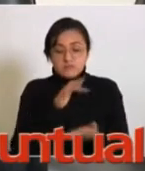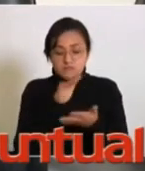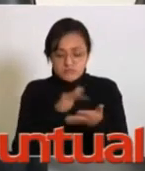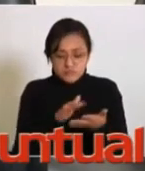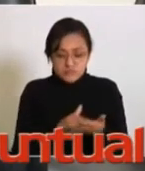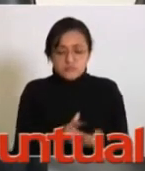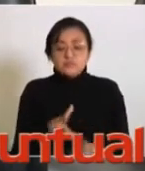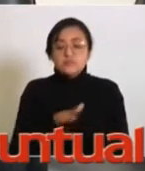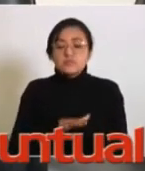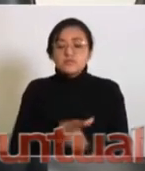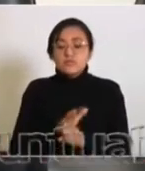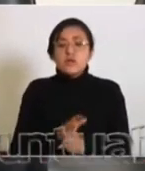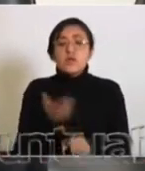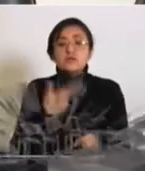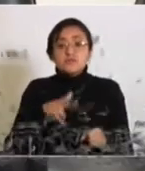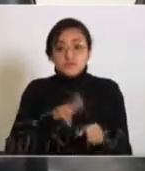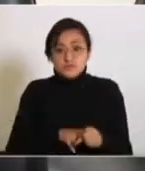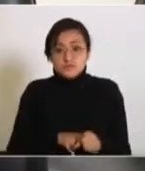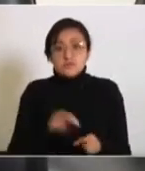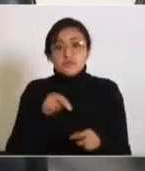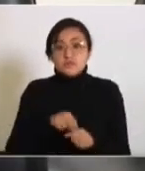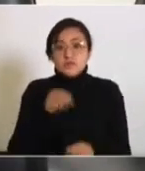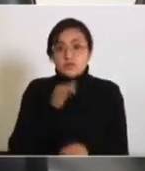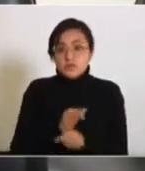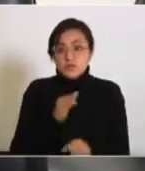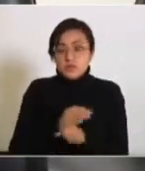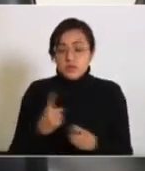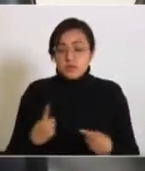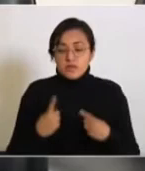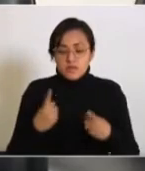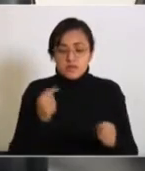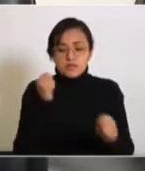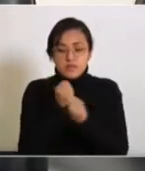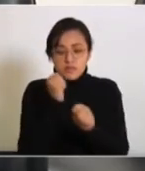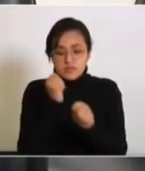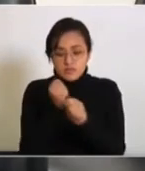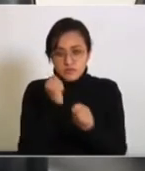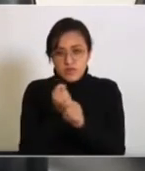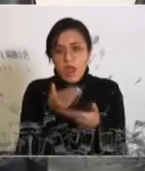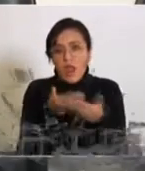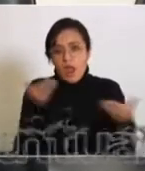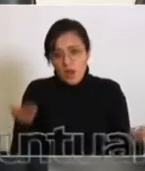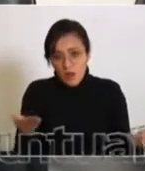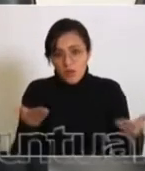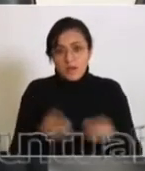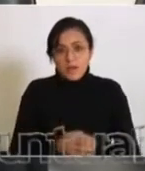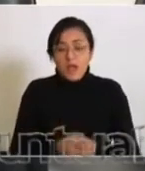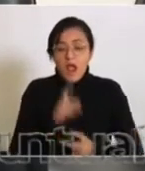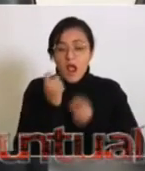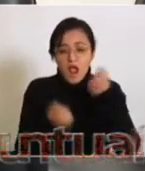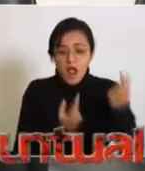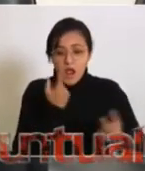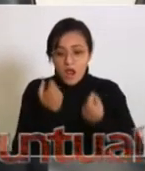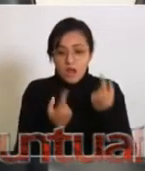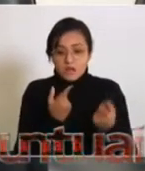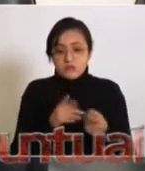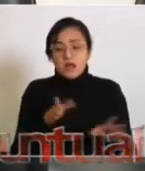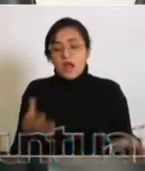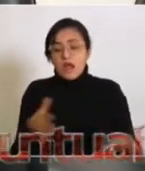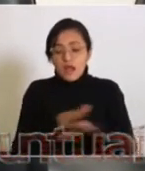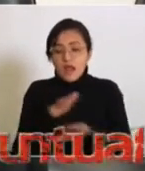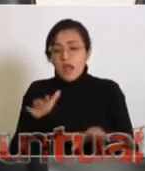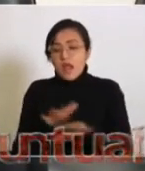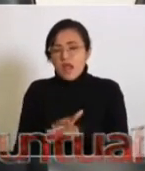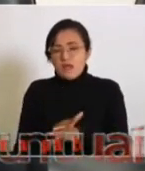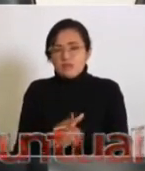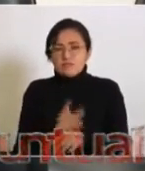Daré lectura a cuáles son estos hospitales, son los que están dando servicio actualmente, algunos de estos fueron reconvertidos en